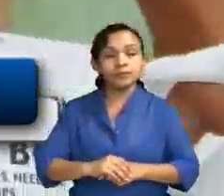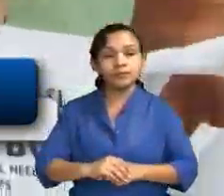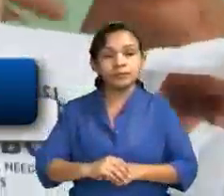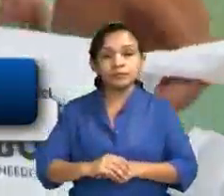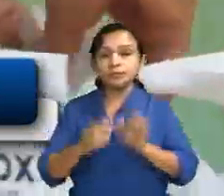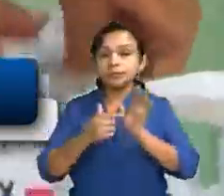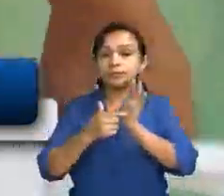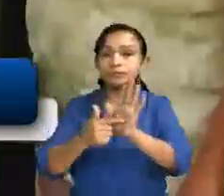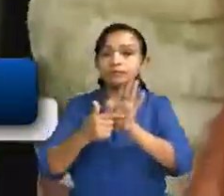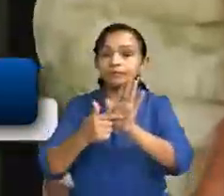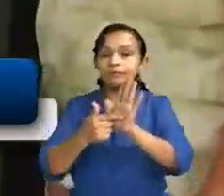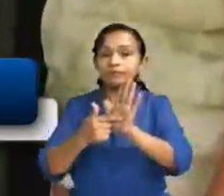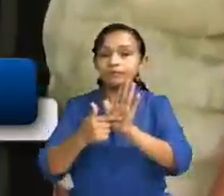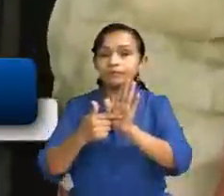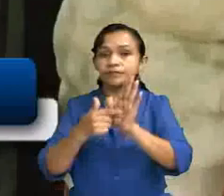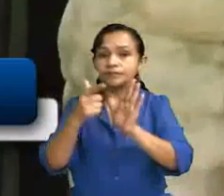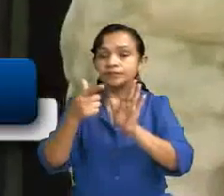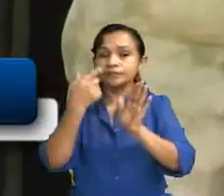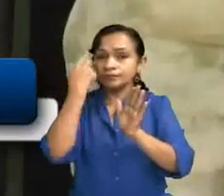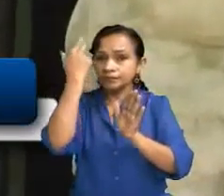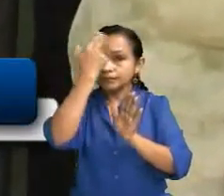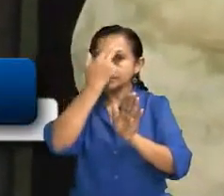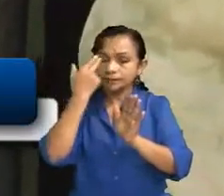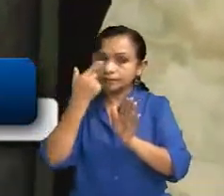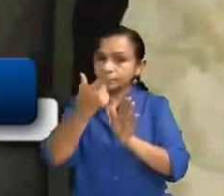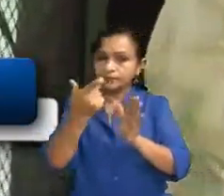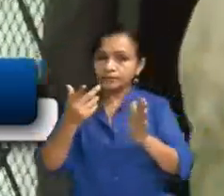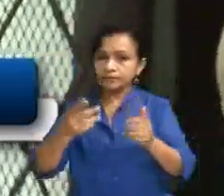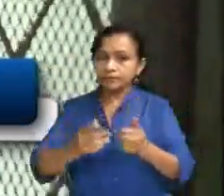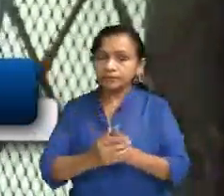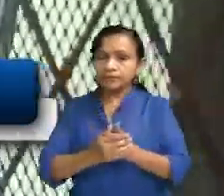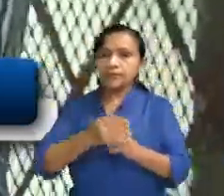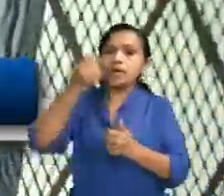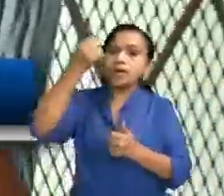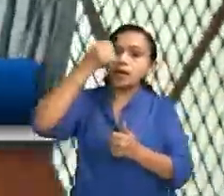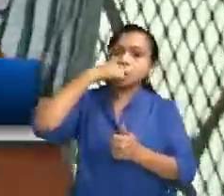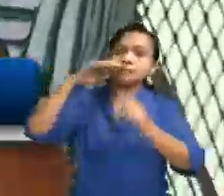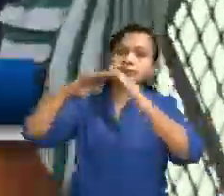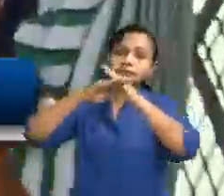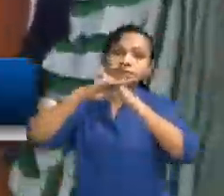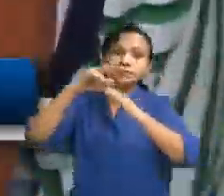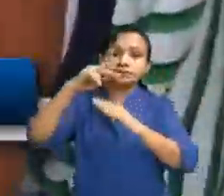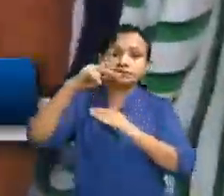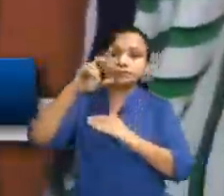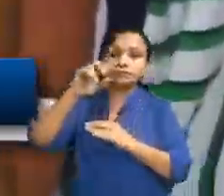por ejemplo, también, licenciada, le quería preguntar si esta vacuna contra la polio ya